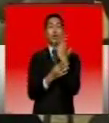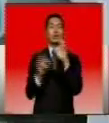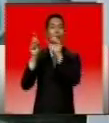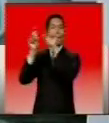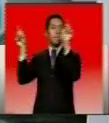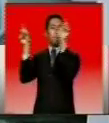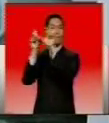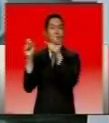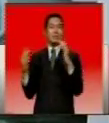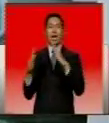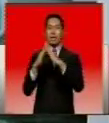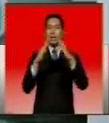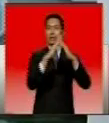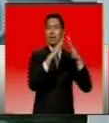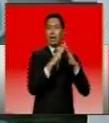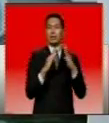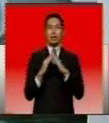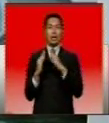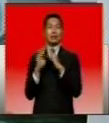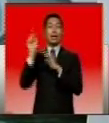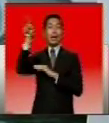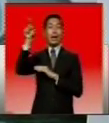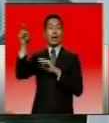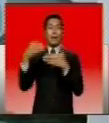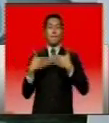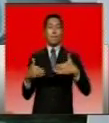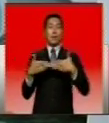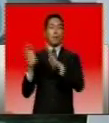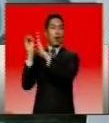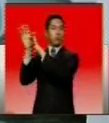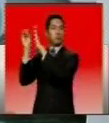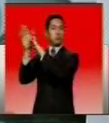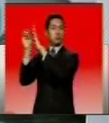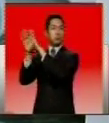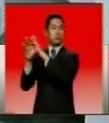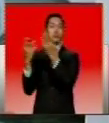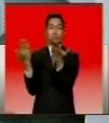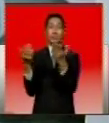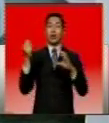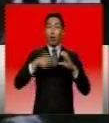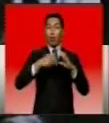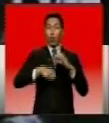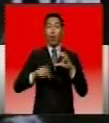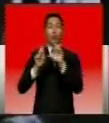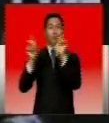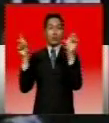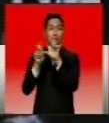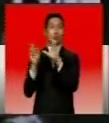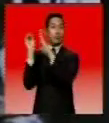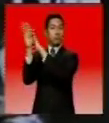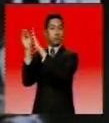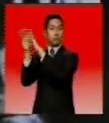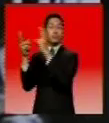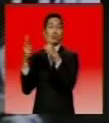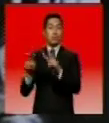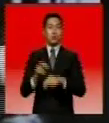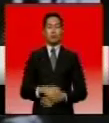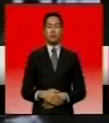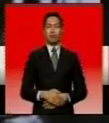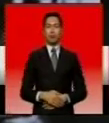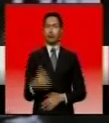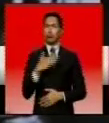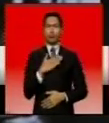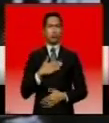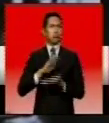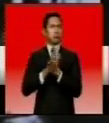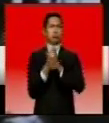empresa domiciliada en ese paraíso fiscal y creada por el estudio Mossack Fonseca. No tengo ninguna cuenta en